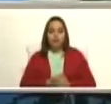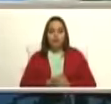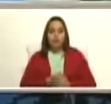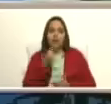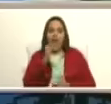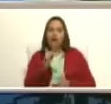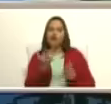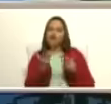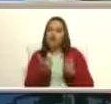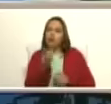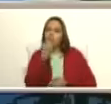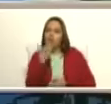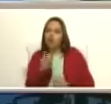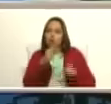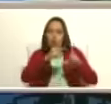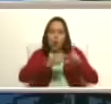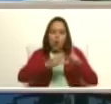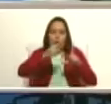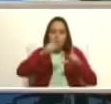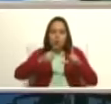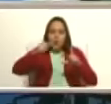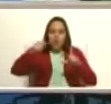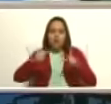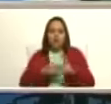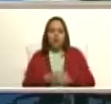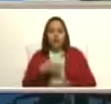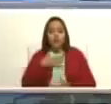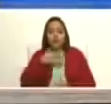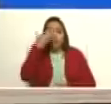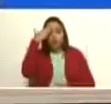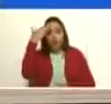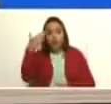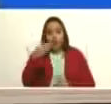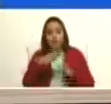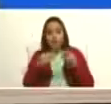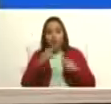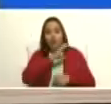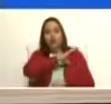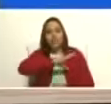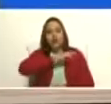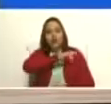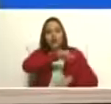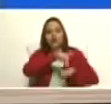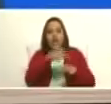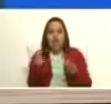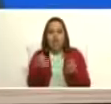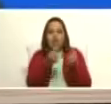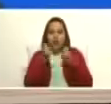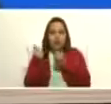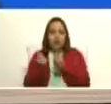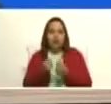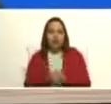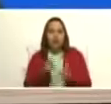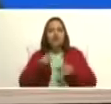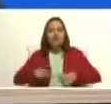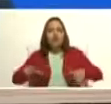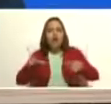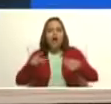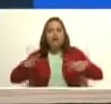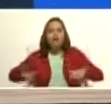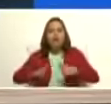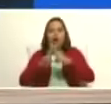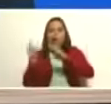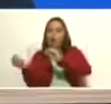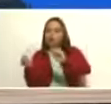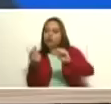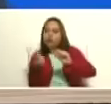bonitos, diría. Saludo a todo el Consejo Nacional de Economía, espacio de diálogo para el